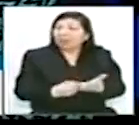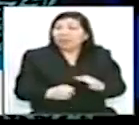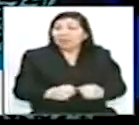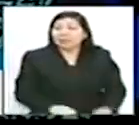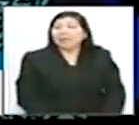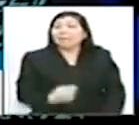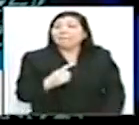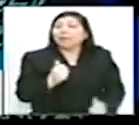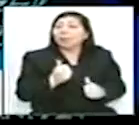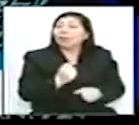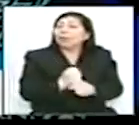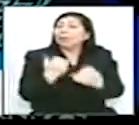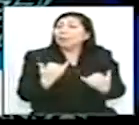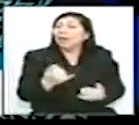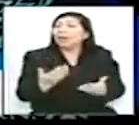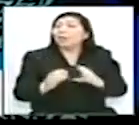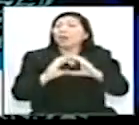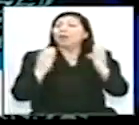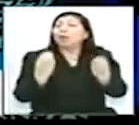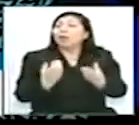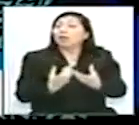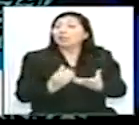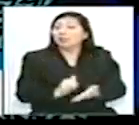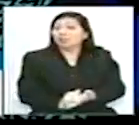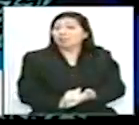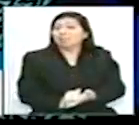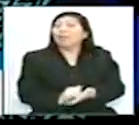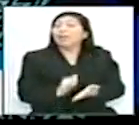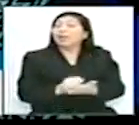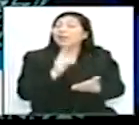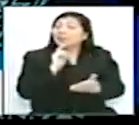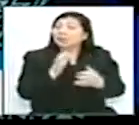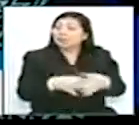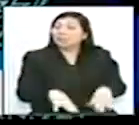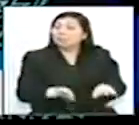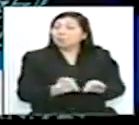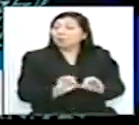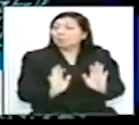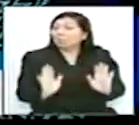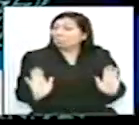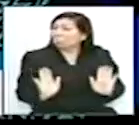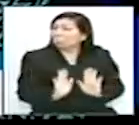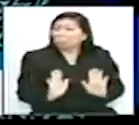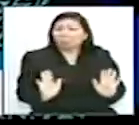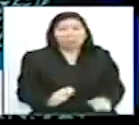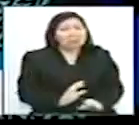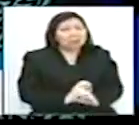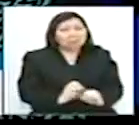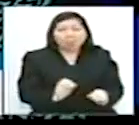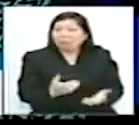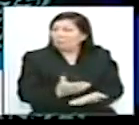disposiciones para el buen funcionamiento de la institución y tomar decisiones que son importantes. O sea que no hay